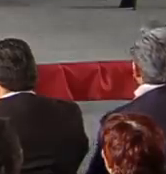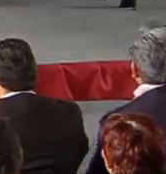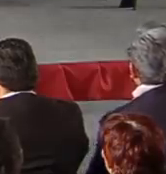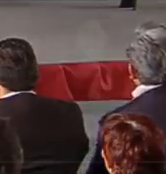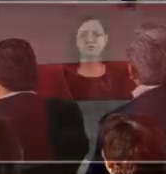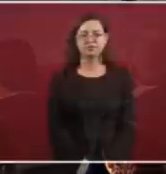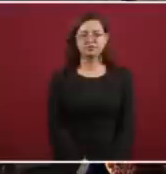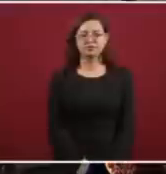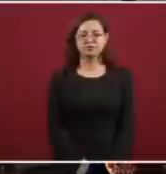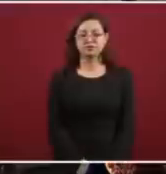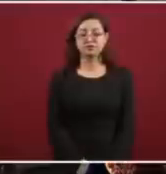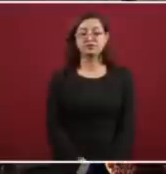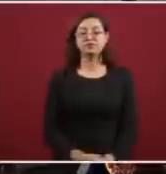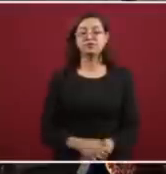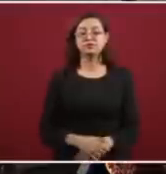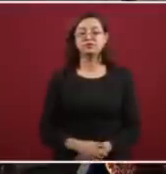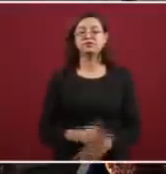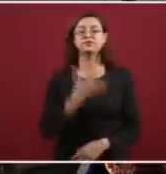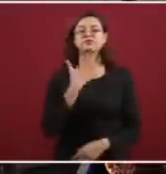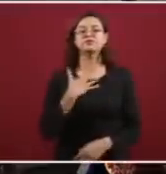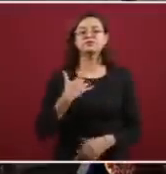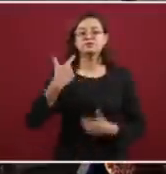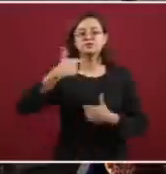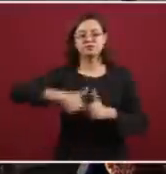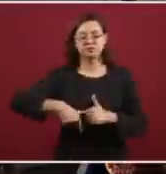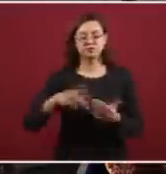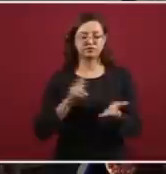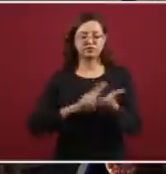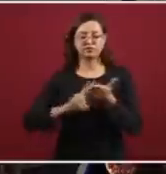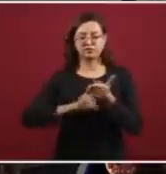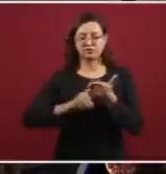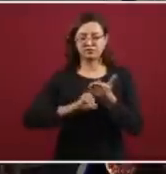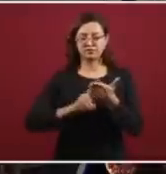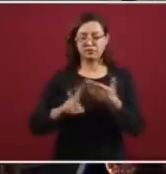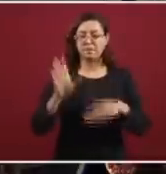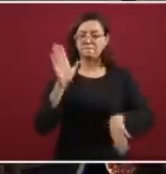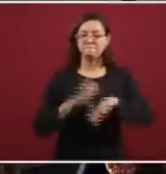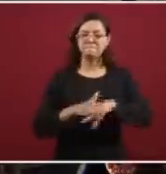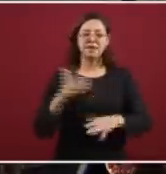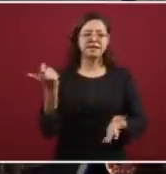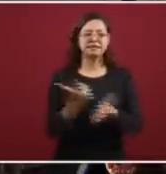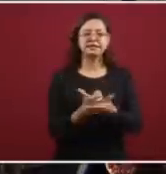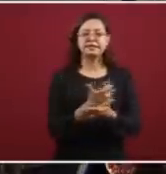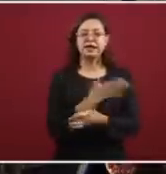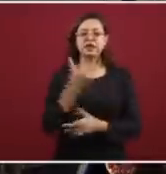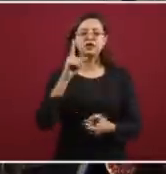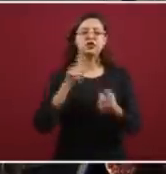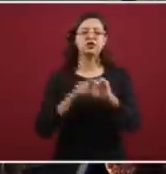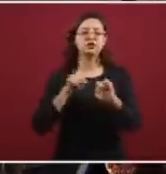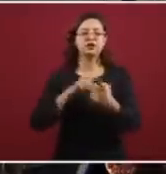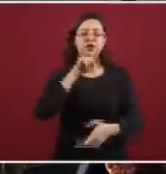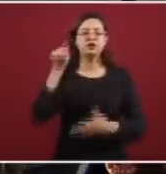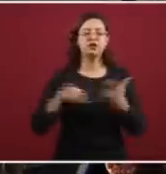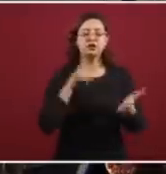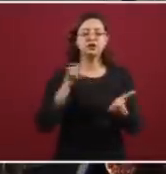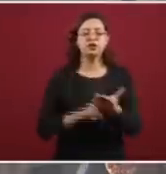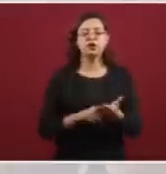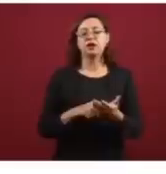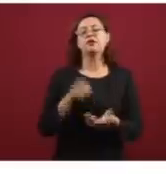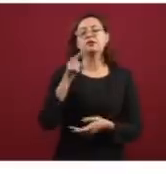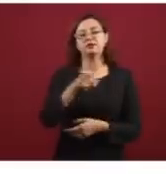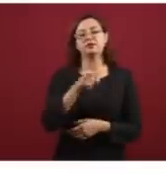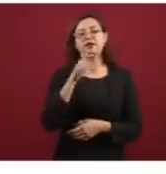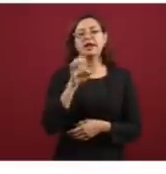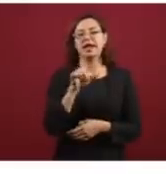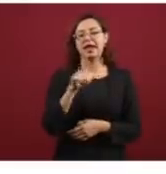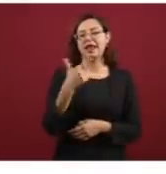La gasolina regular al precio y el margen más alto lo encontramos en gasolinera El Ganadero,